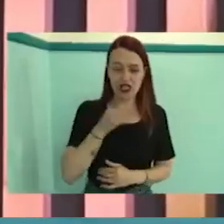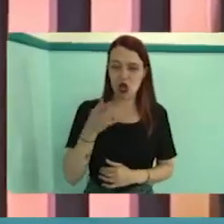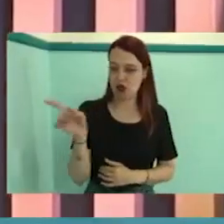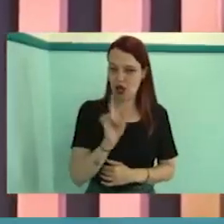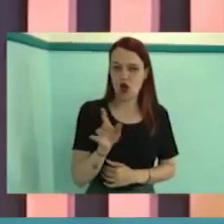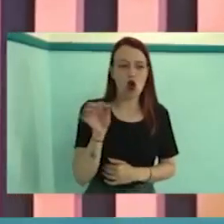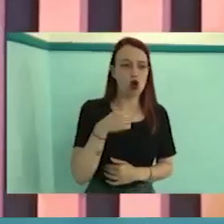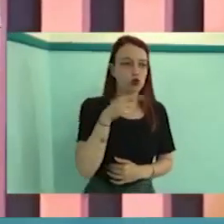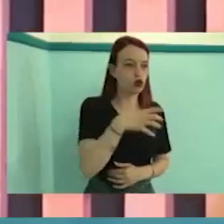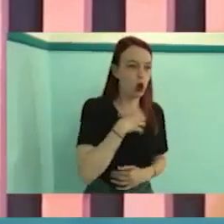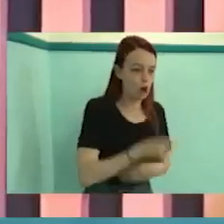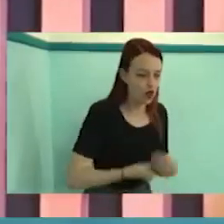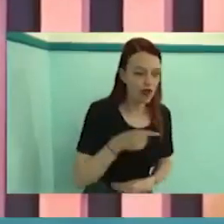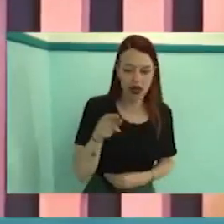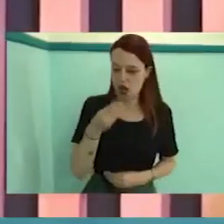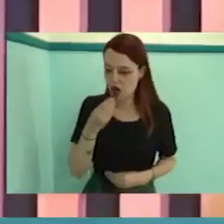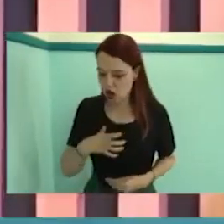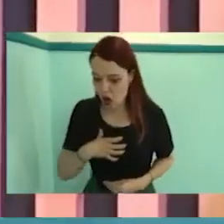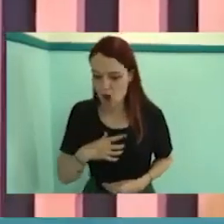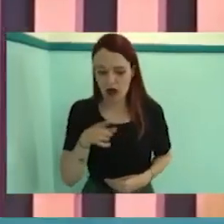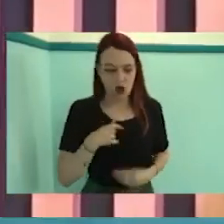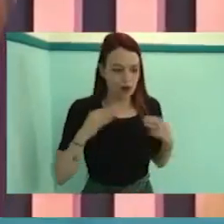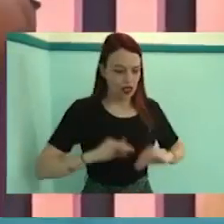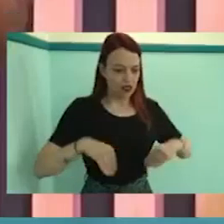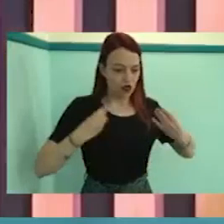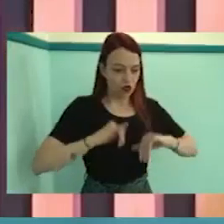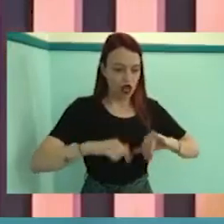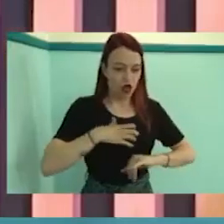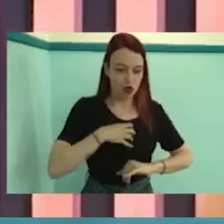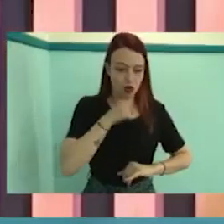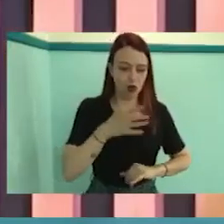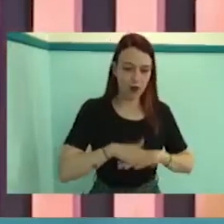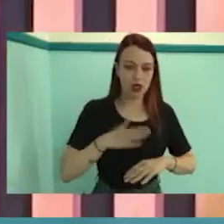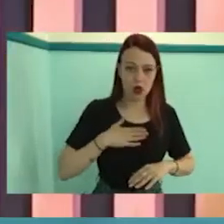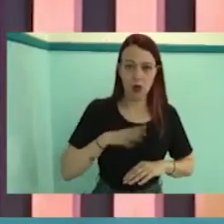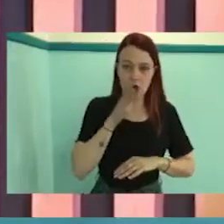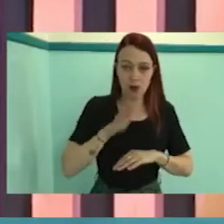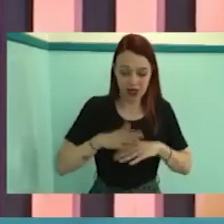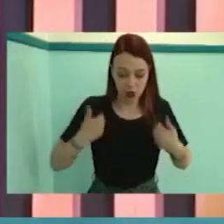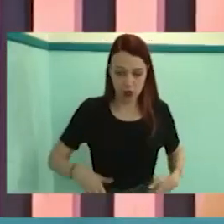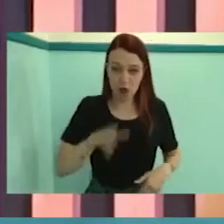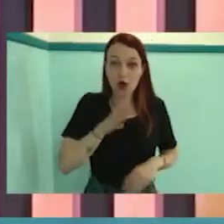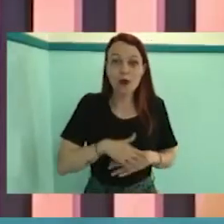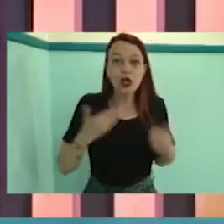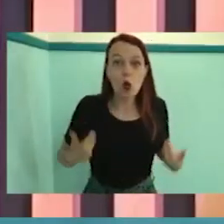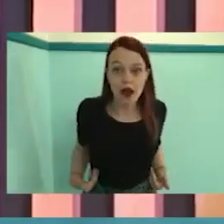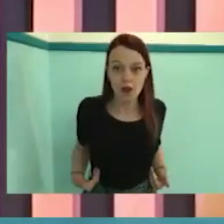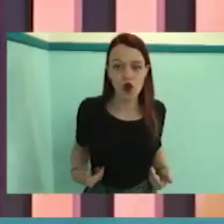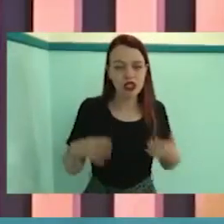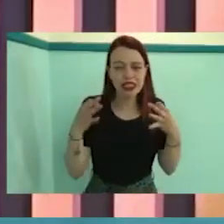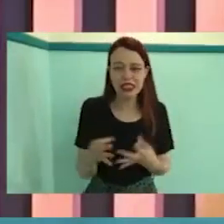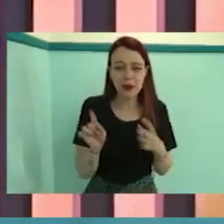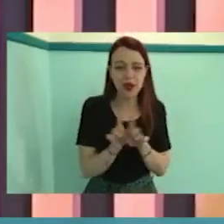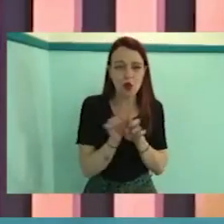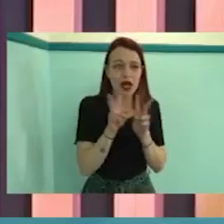Yo no puedo hacer tal cosa yo no puedo comer esto yo no puedo disfrutar porque mi cuerpo porque mi cuerpo y porque mi cuerpo no siempre es esa relación con el